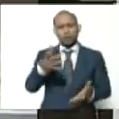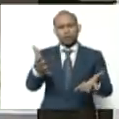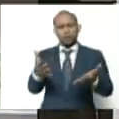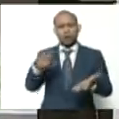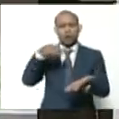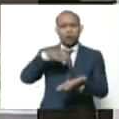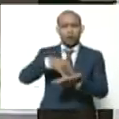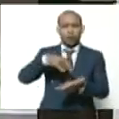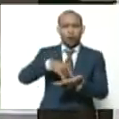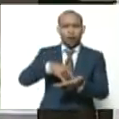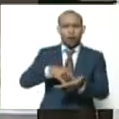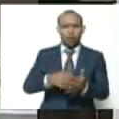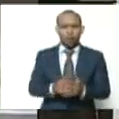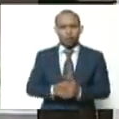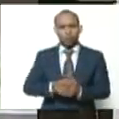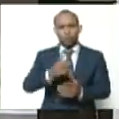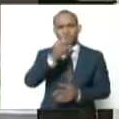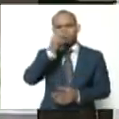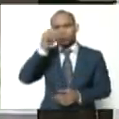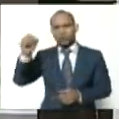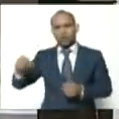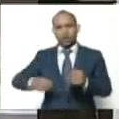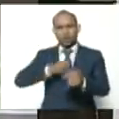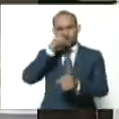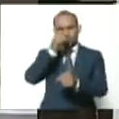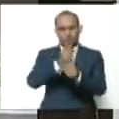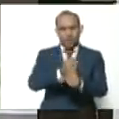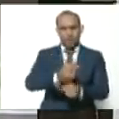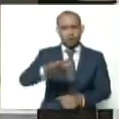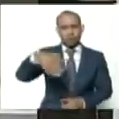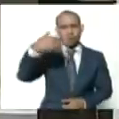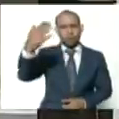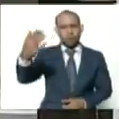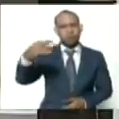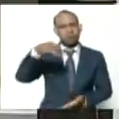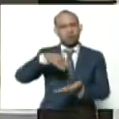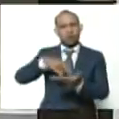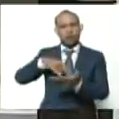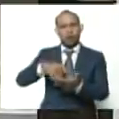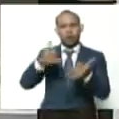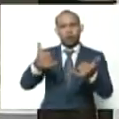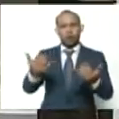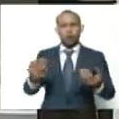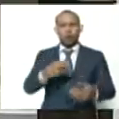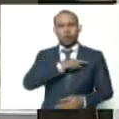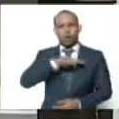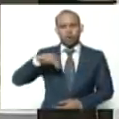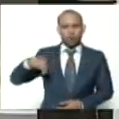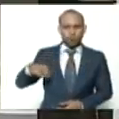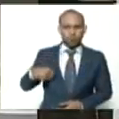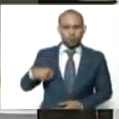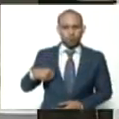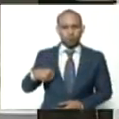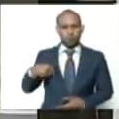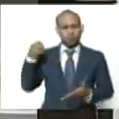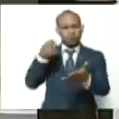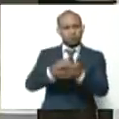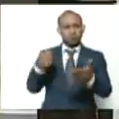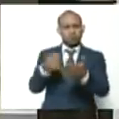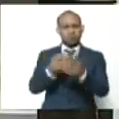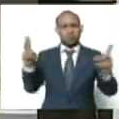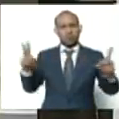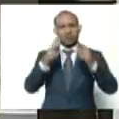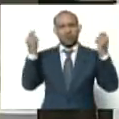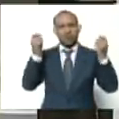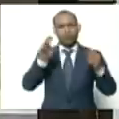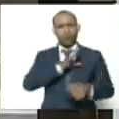200 años después, vamos a los Carabobos que nos corresponde a nosotros, a las batallas y a las victorias que nos corresponde a